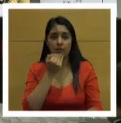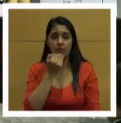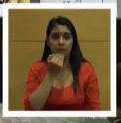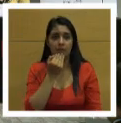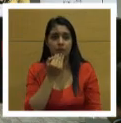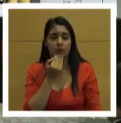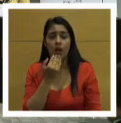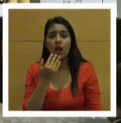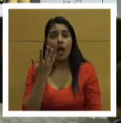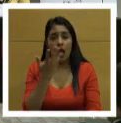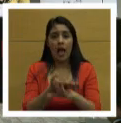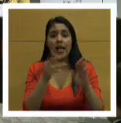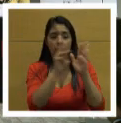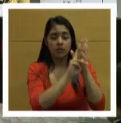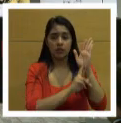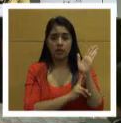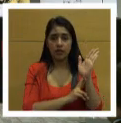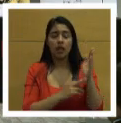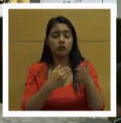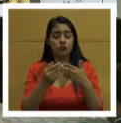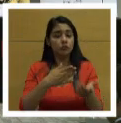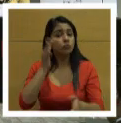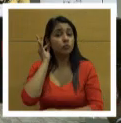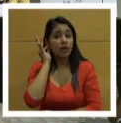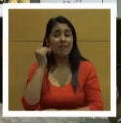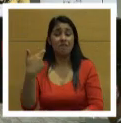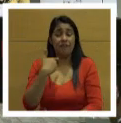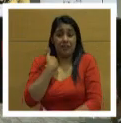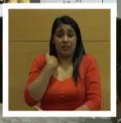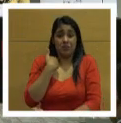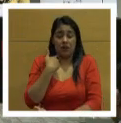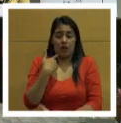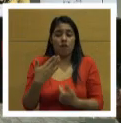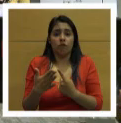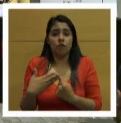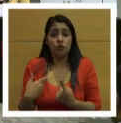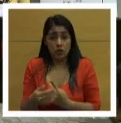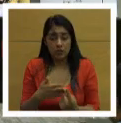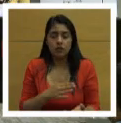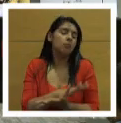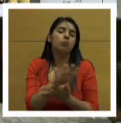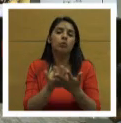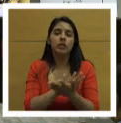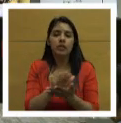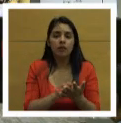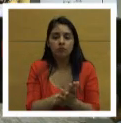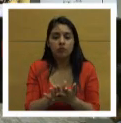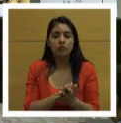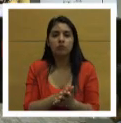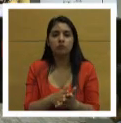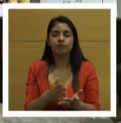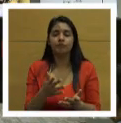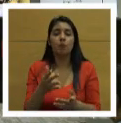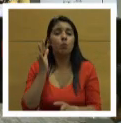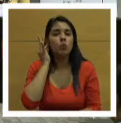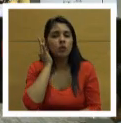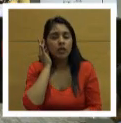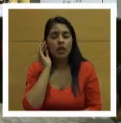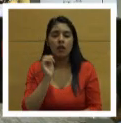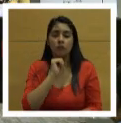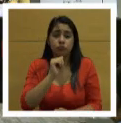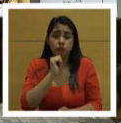existen reglamentaciones en donde mujeres que son víctimas de violencia, por ejemplo, que son de escasos recursos, no tienen